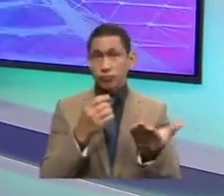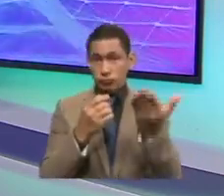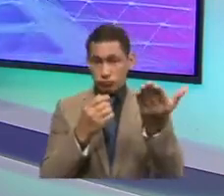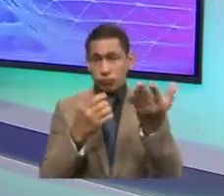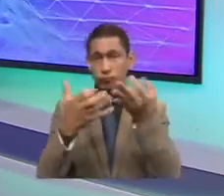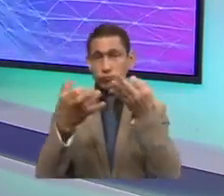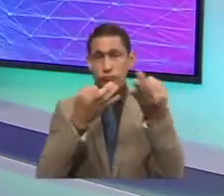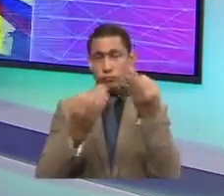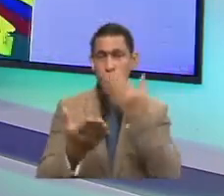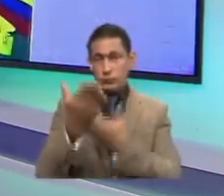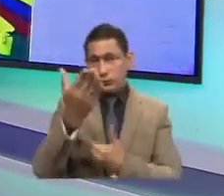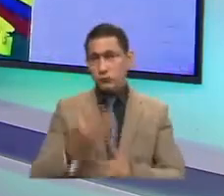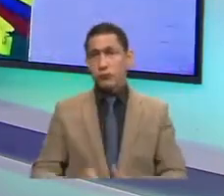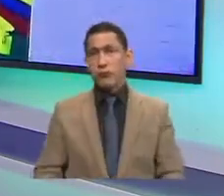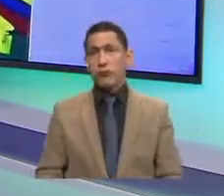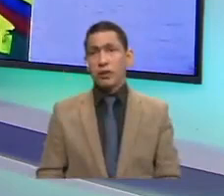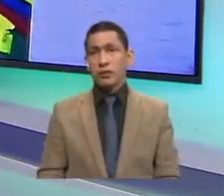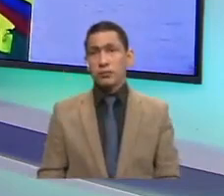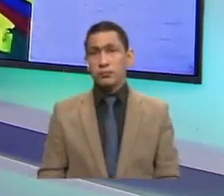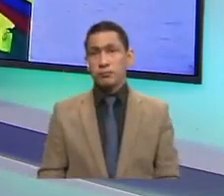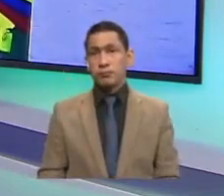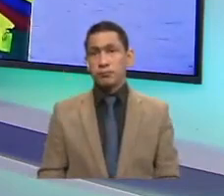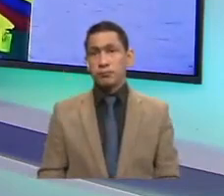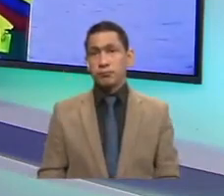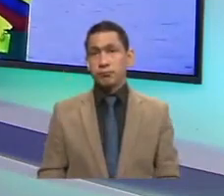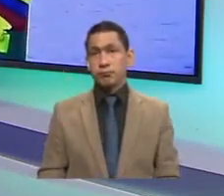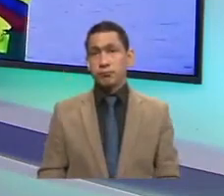detalles. Carla, buen día.